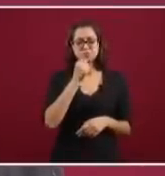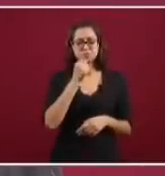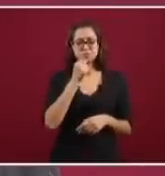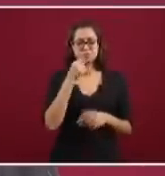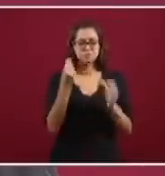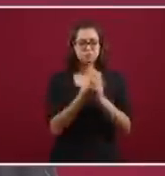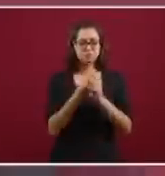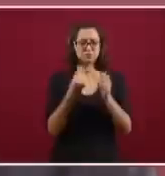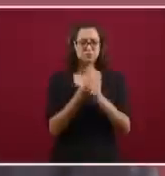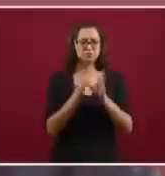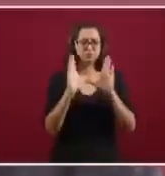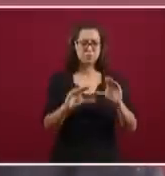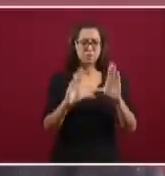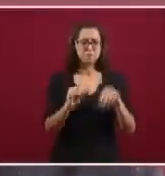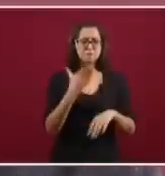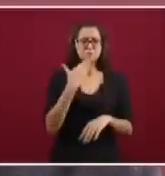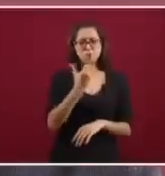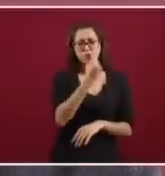policíacos,